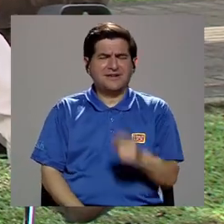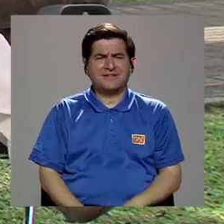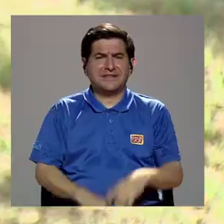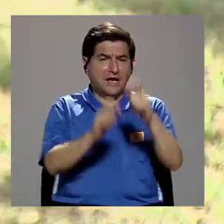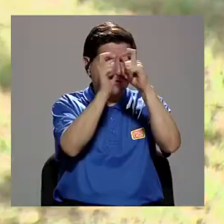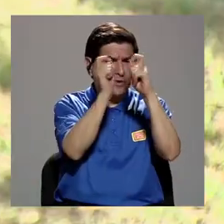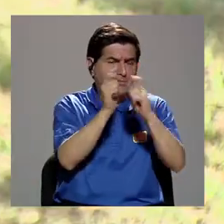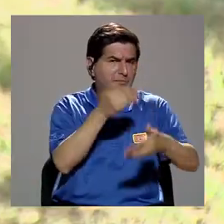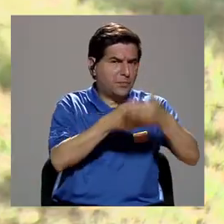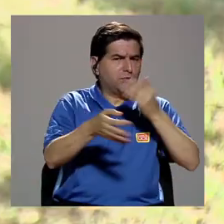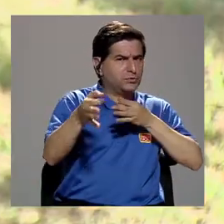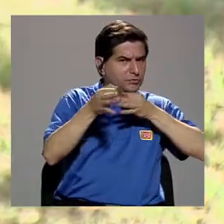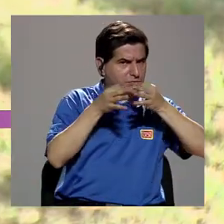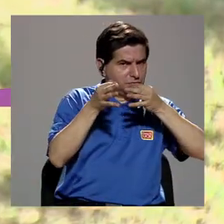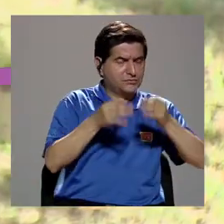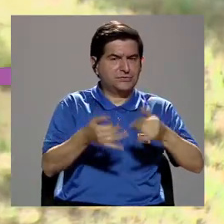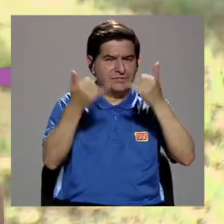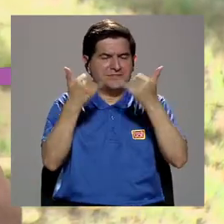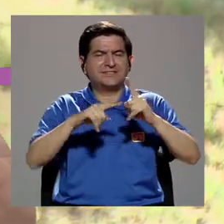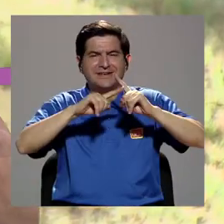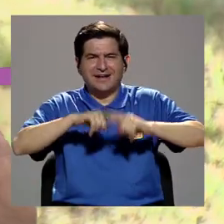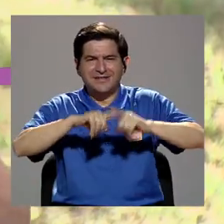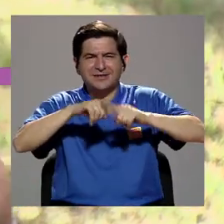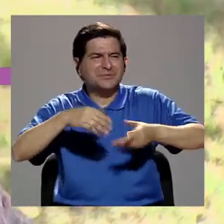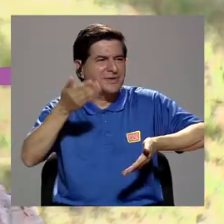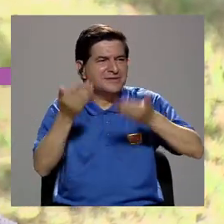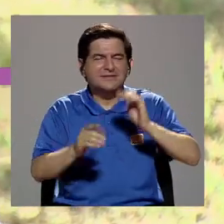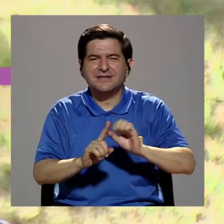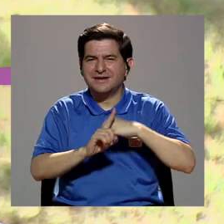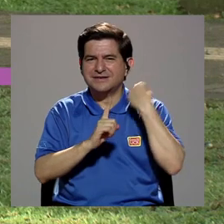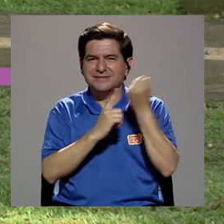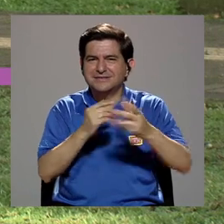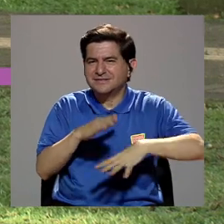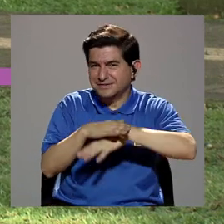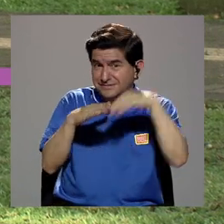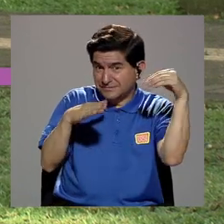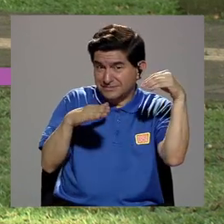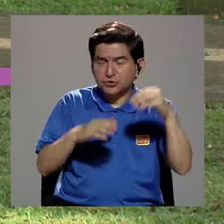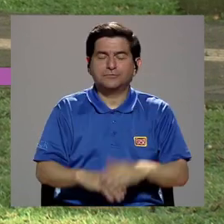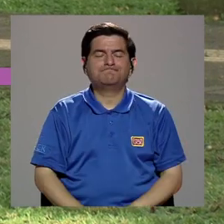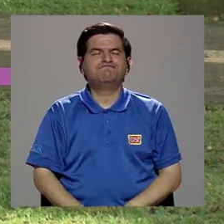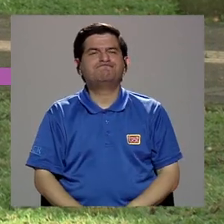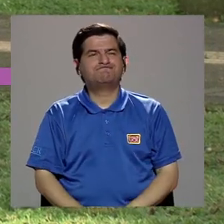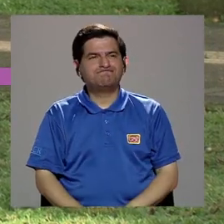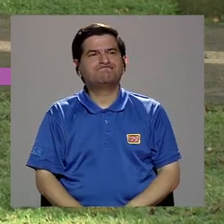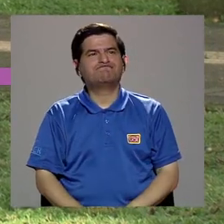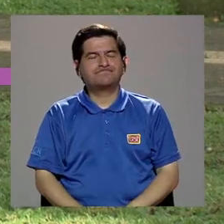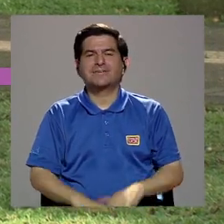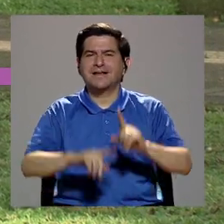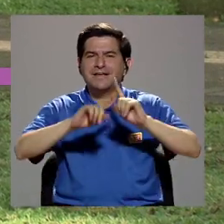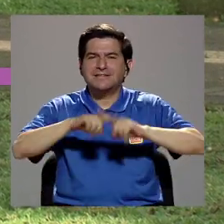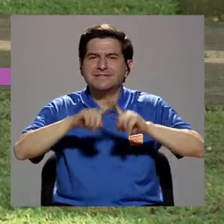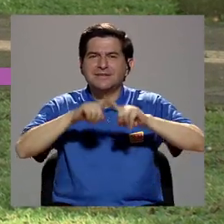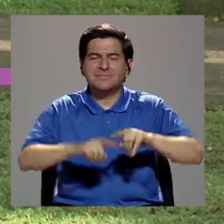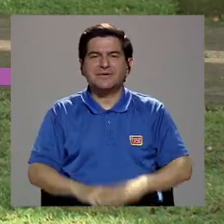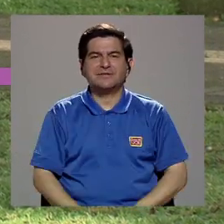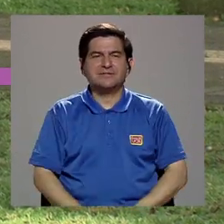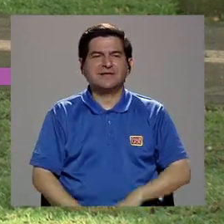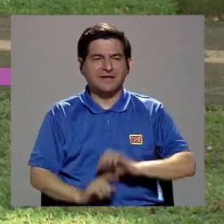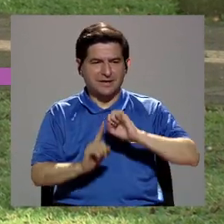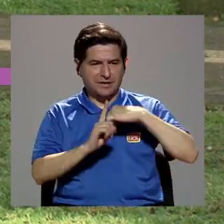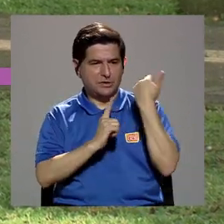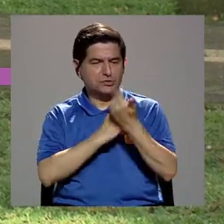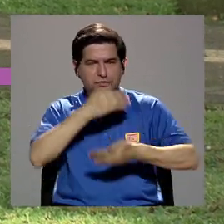estos puntos que nos hablaba que ya dependen un poquito más de factores externos. Ya dependen de factores